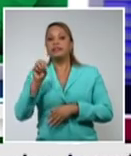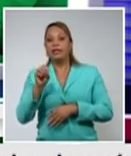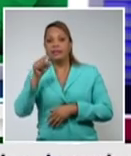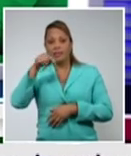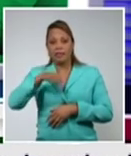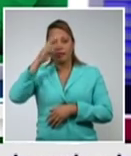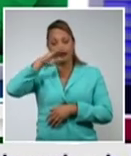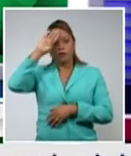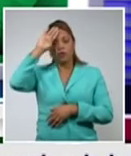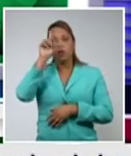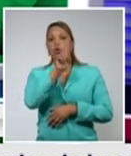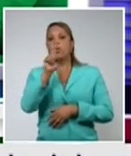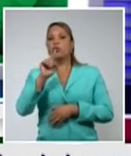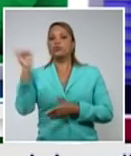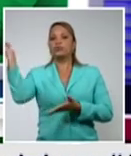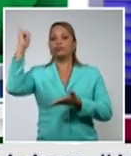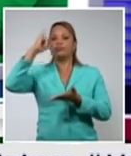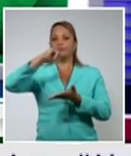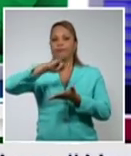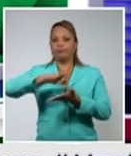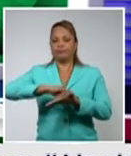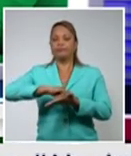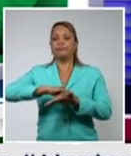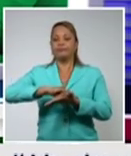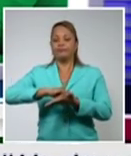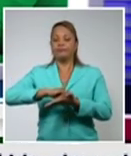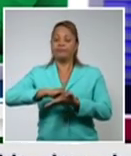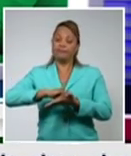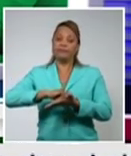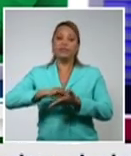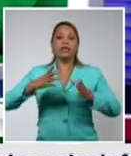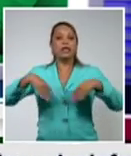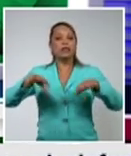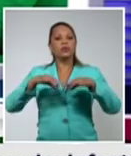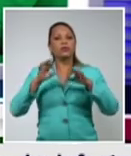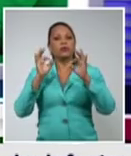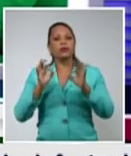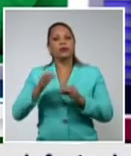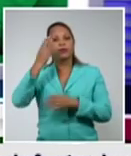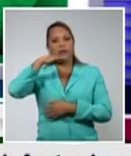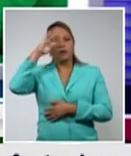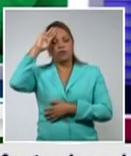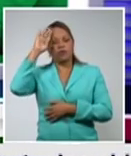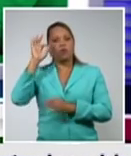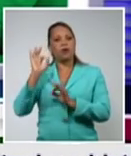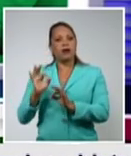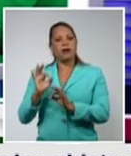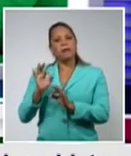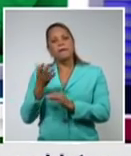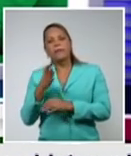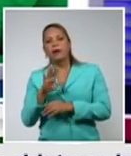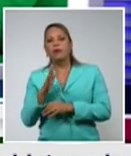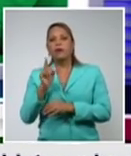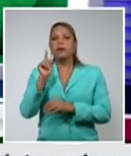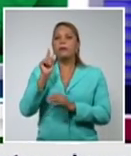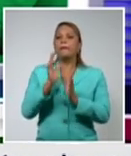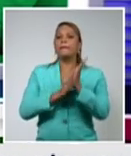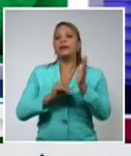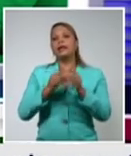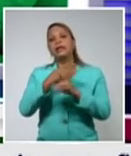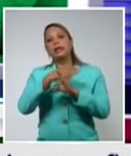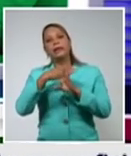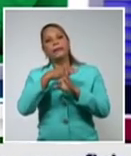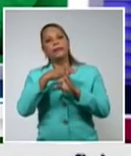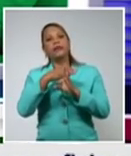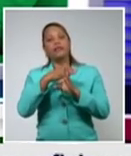son importados. Este es el comportamiento que tiene Cuba desde hace más de mes y medio, que